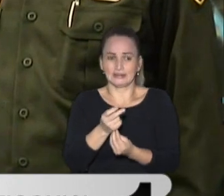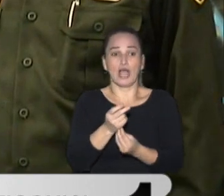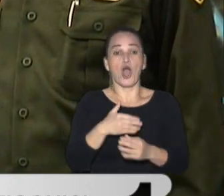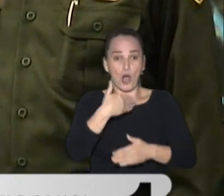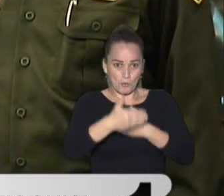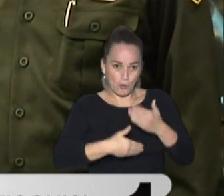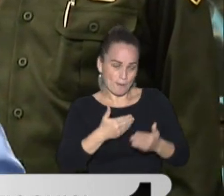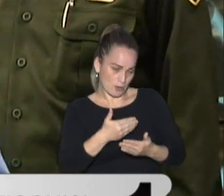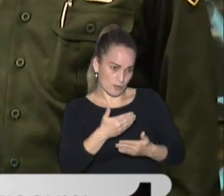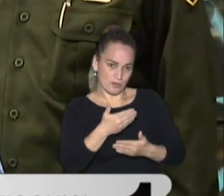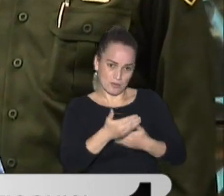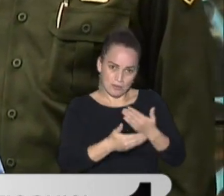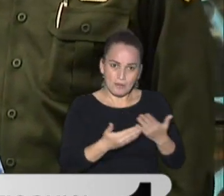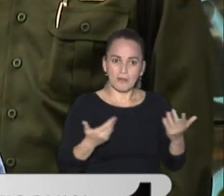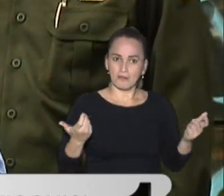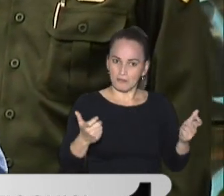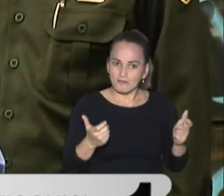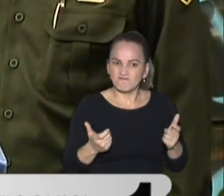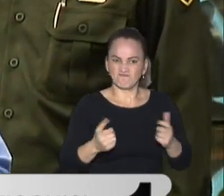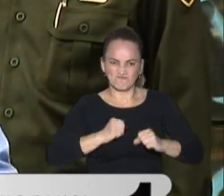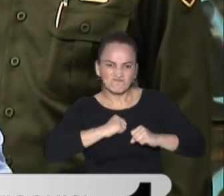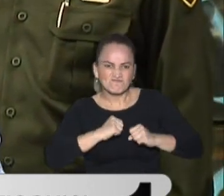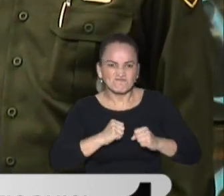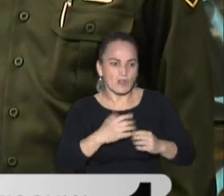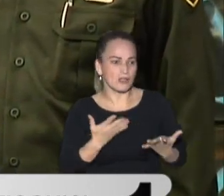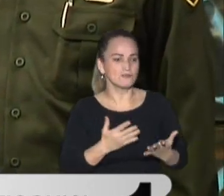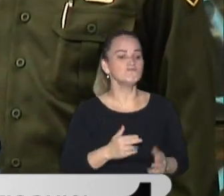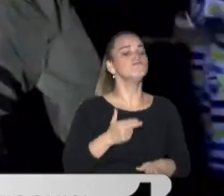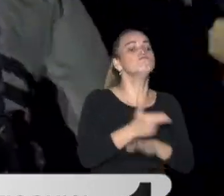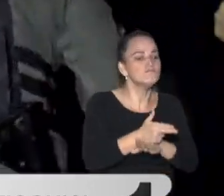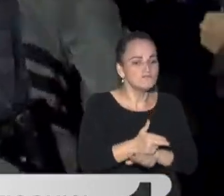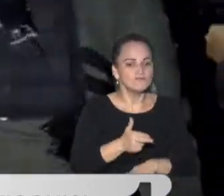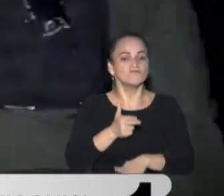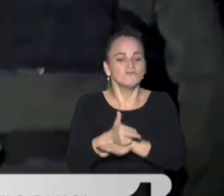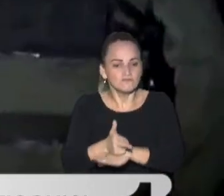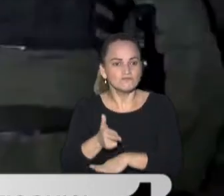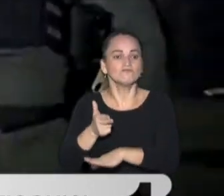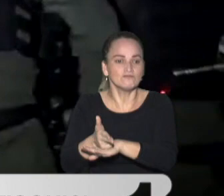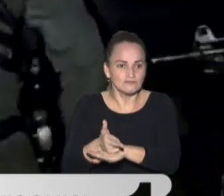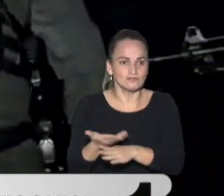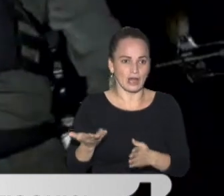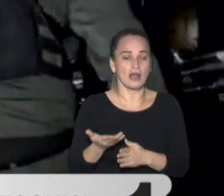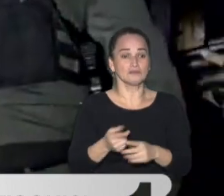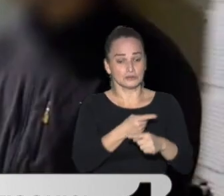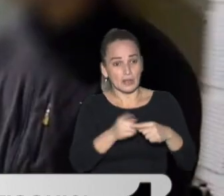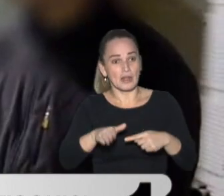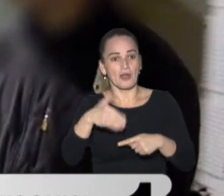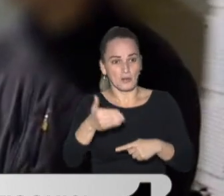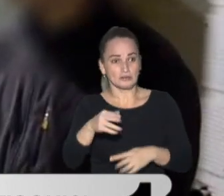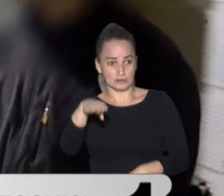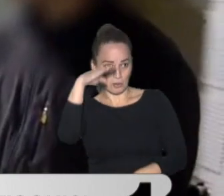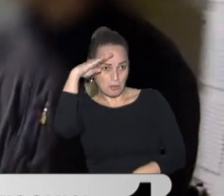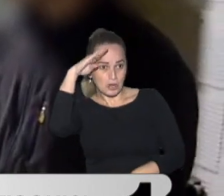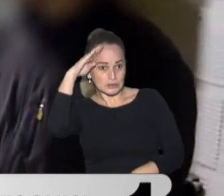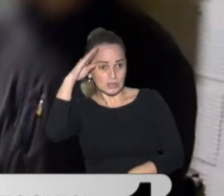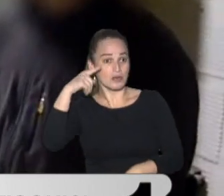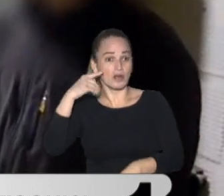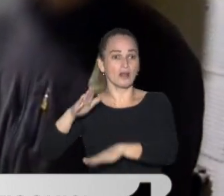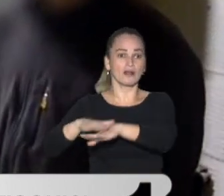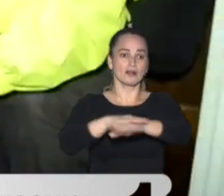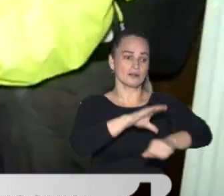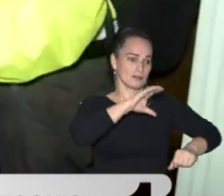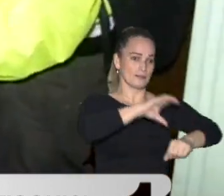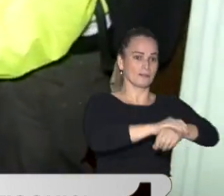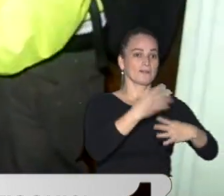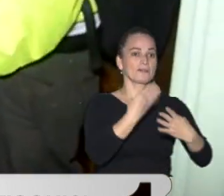reducidas buscan ahora concentrar sus esfuerzos en zonas específicas del país. Justamente una semana después, las autoridades reportaron la captura